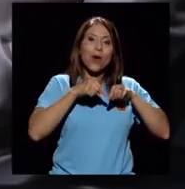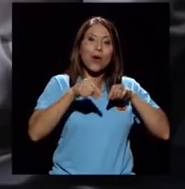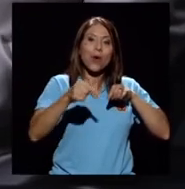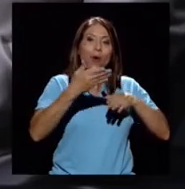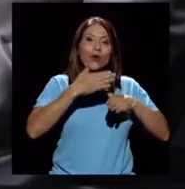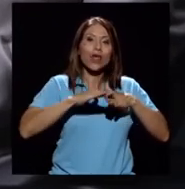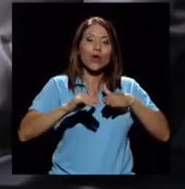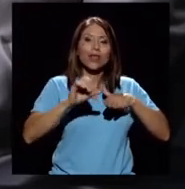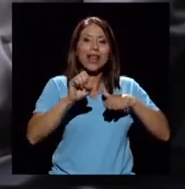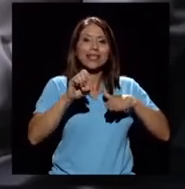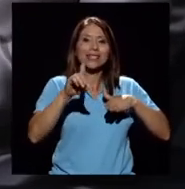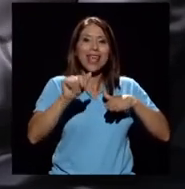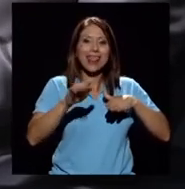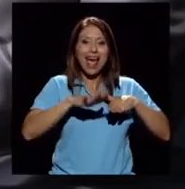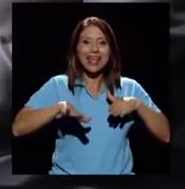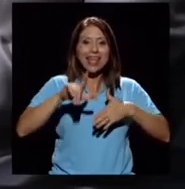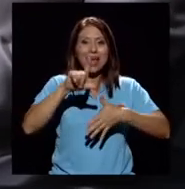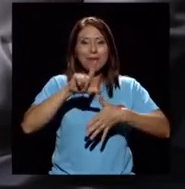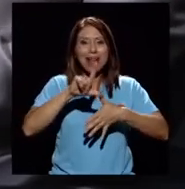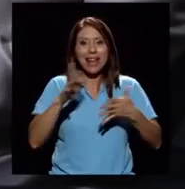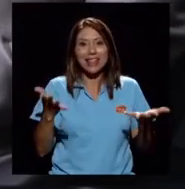superar el tapón de darién